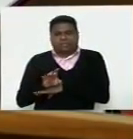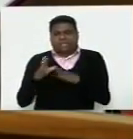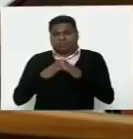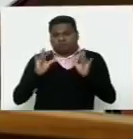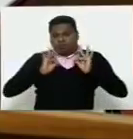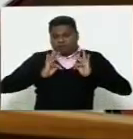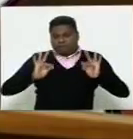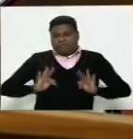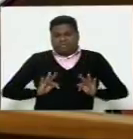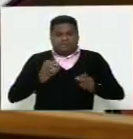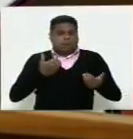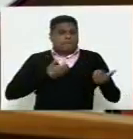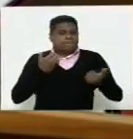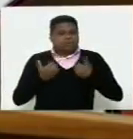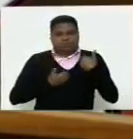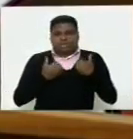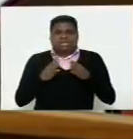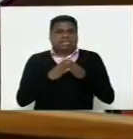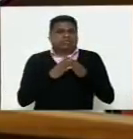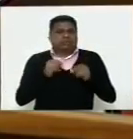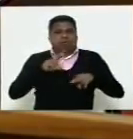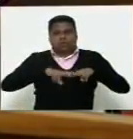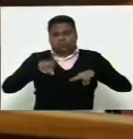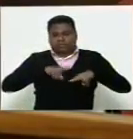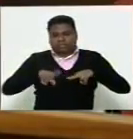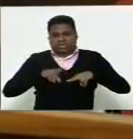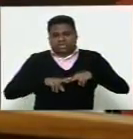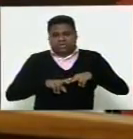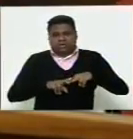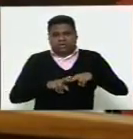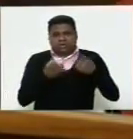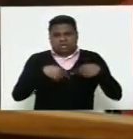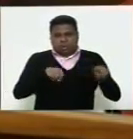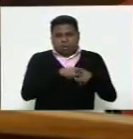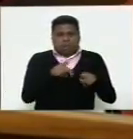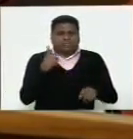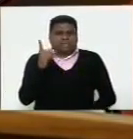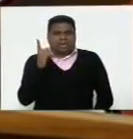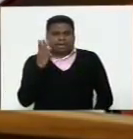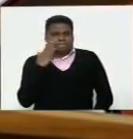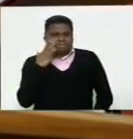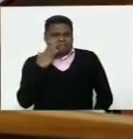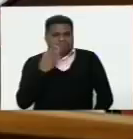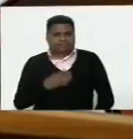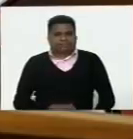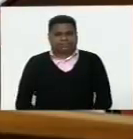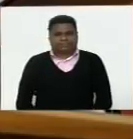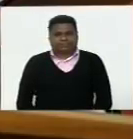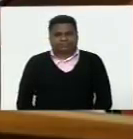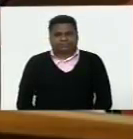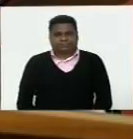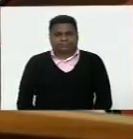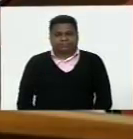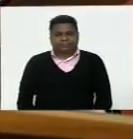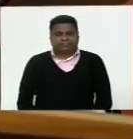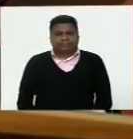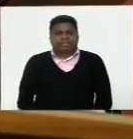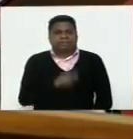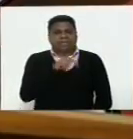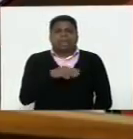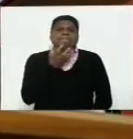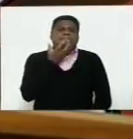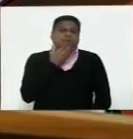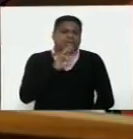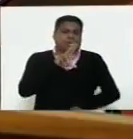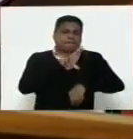emocional tanto de los niños y las niñas como de sus madres. El personal de los centros de salud públicos